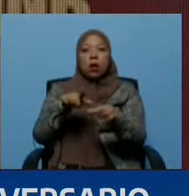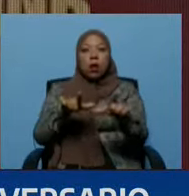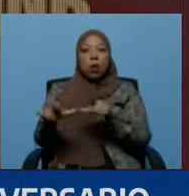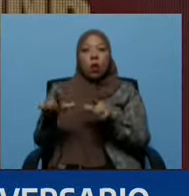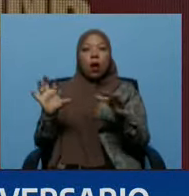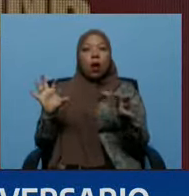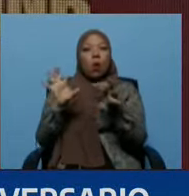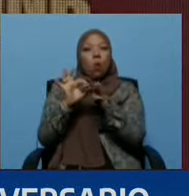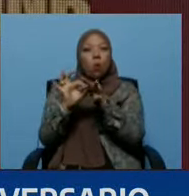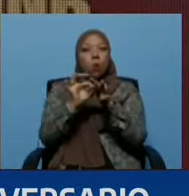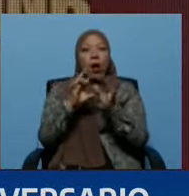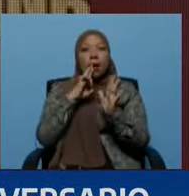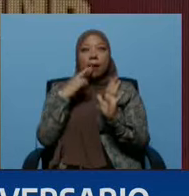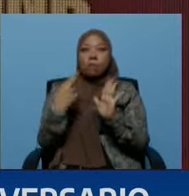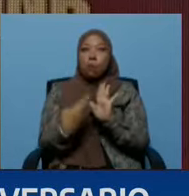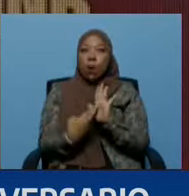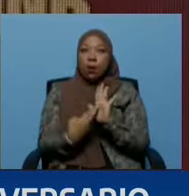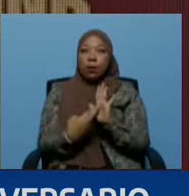articular tantas respuestas